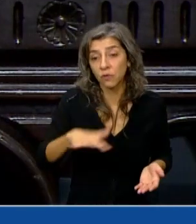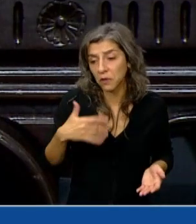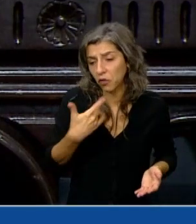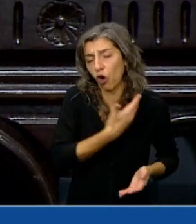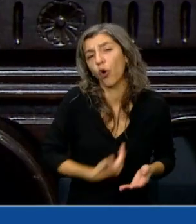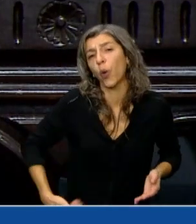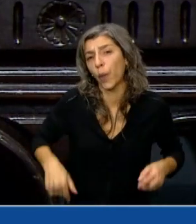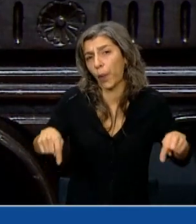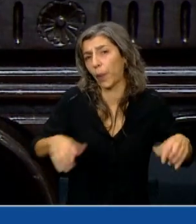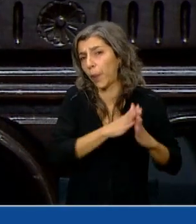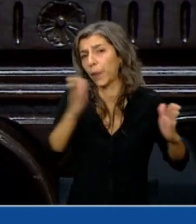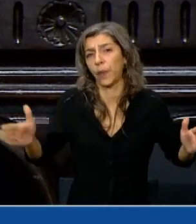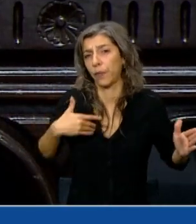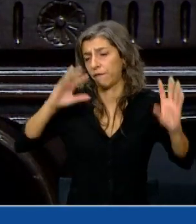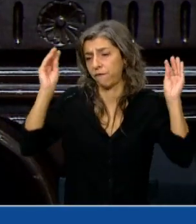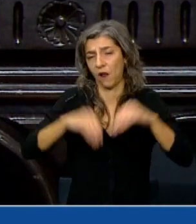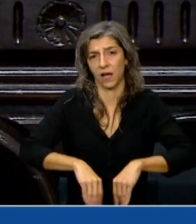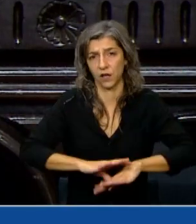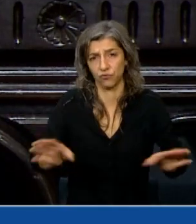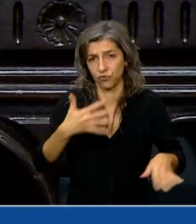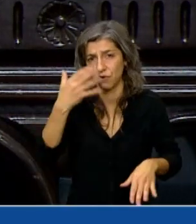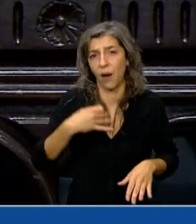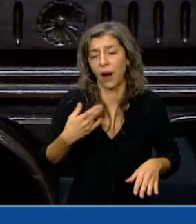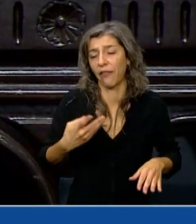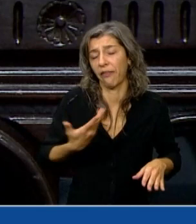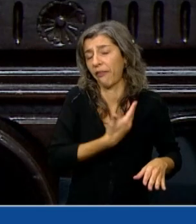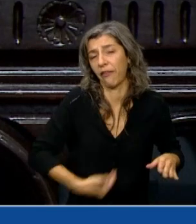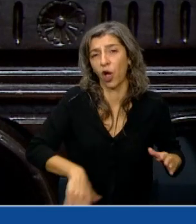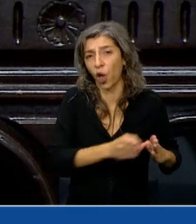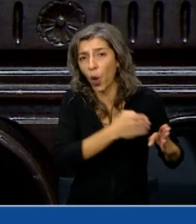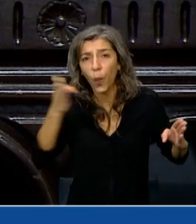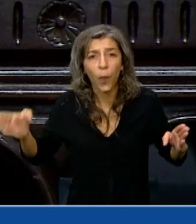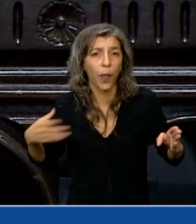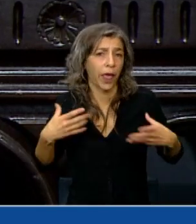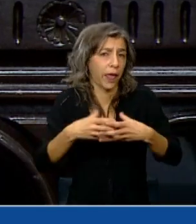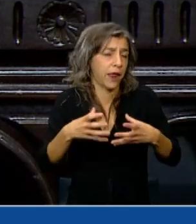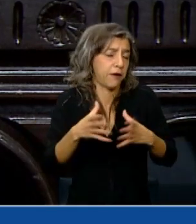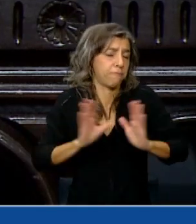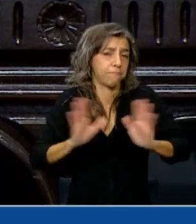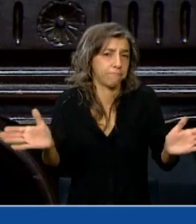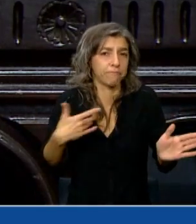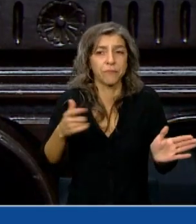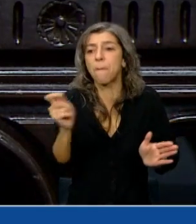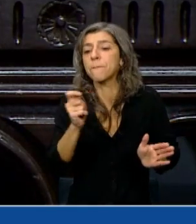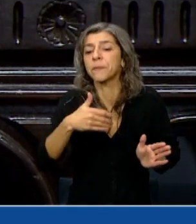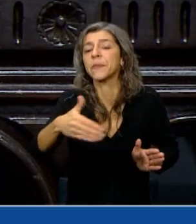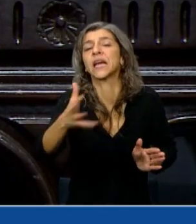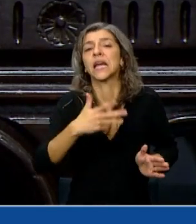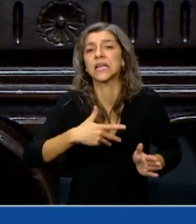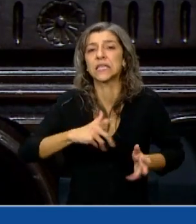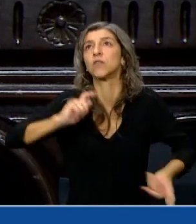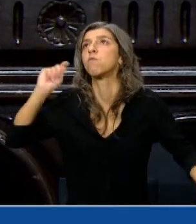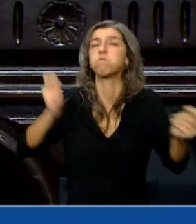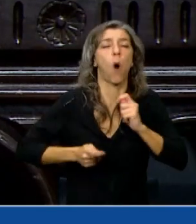que este gobierno fracasó. No van a poder corregir grandes cosas en los meses que les quedan. Pero por lo pronto, lo